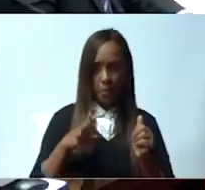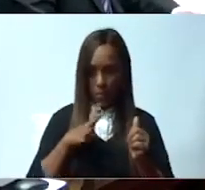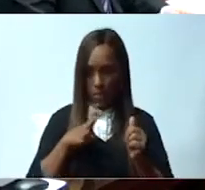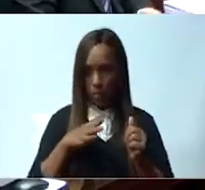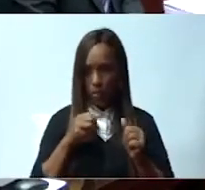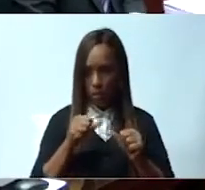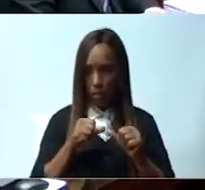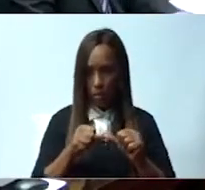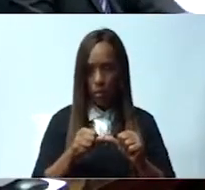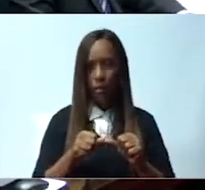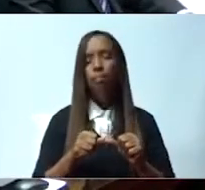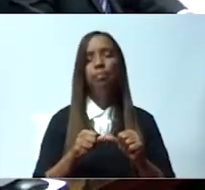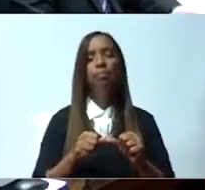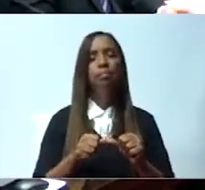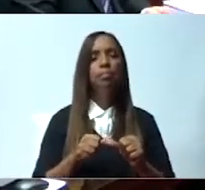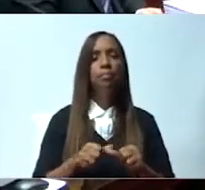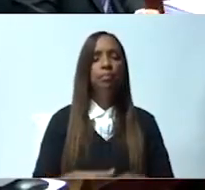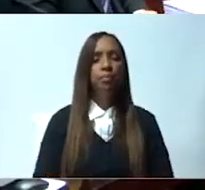antes de someter,